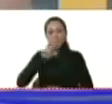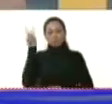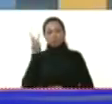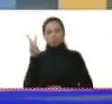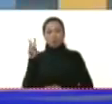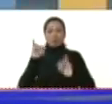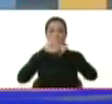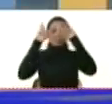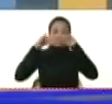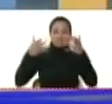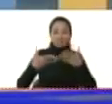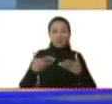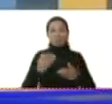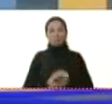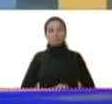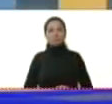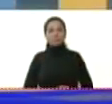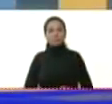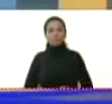la felicidad.